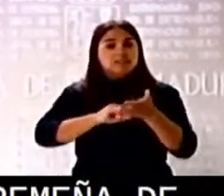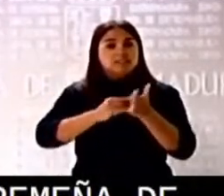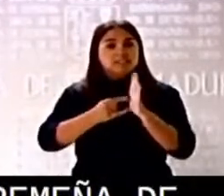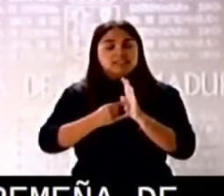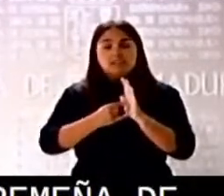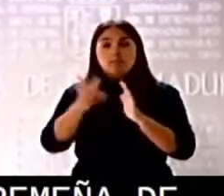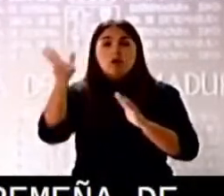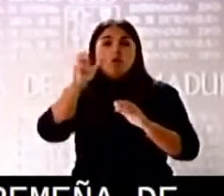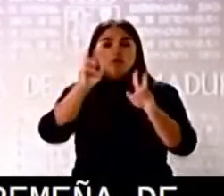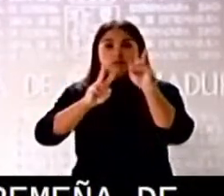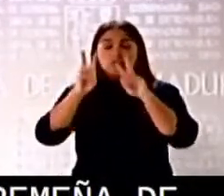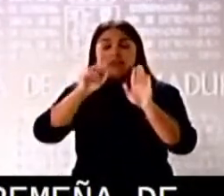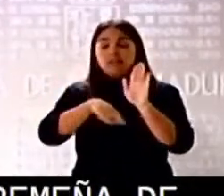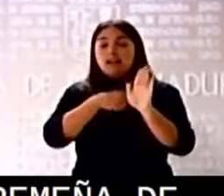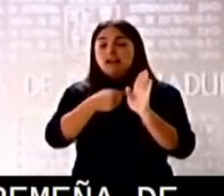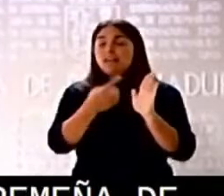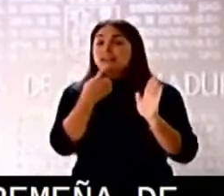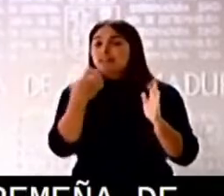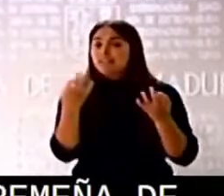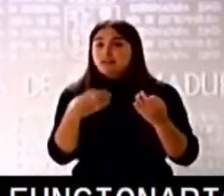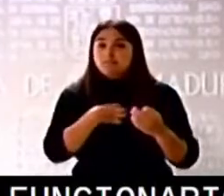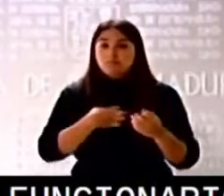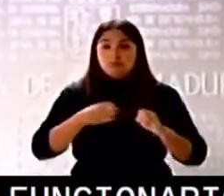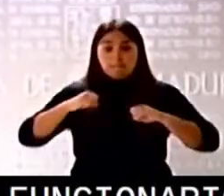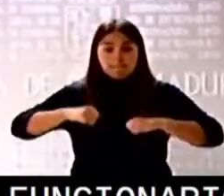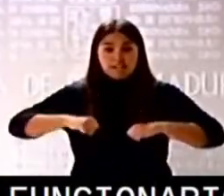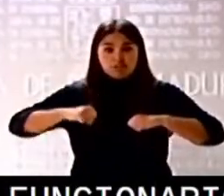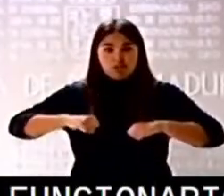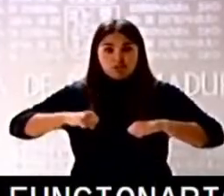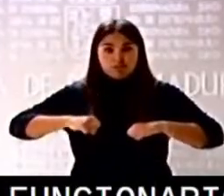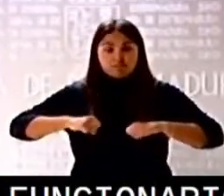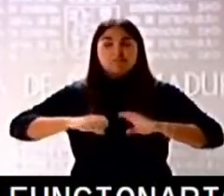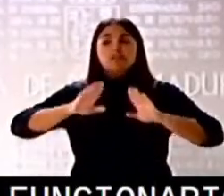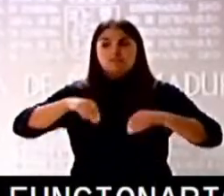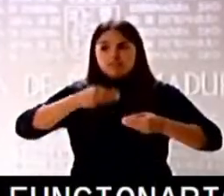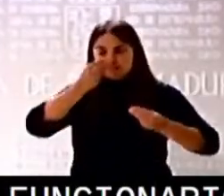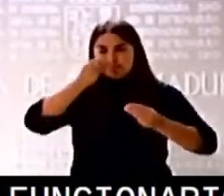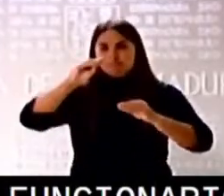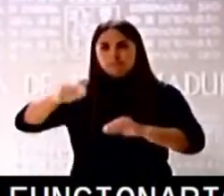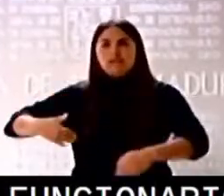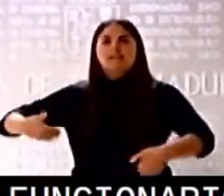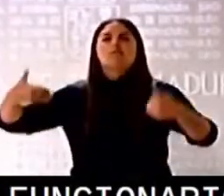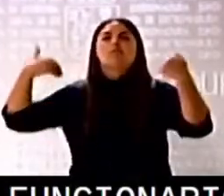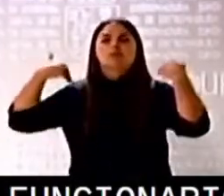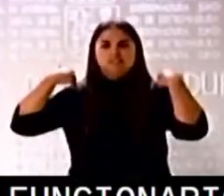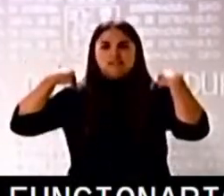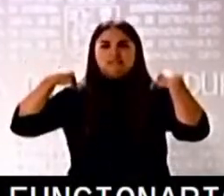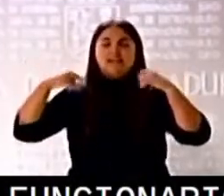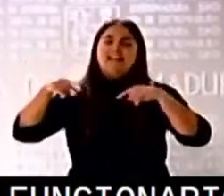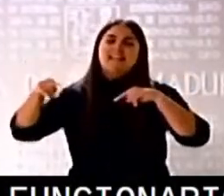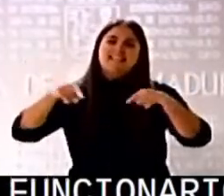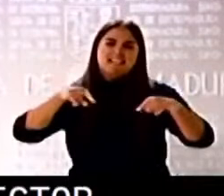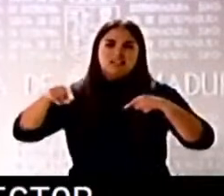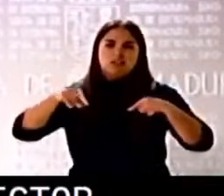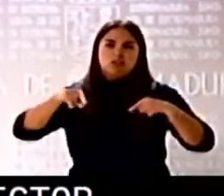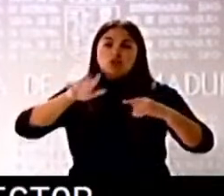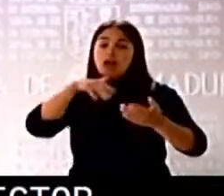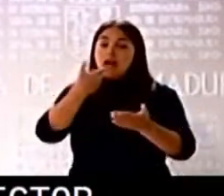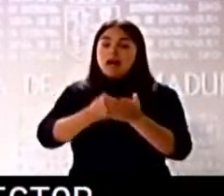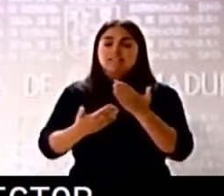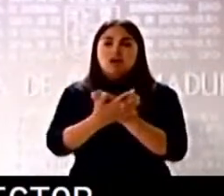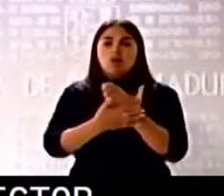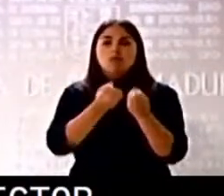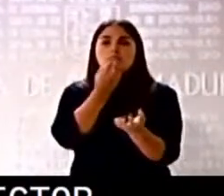Audiovisuales, la ley dice que el funcionario de mayor edad será el responsable y director transitorio hasta que el